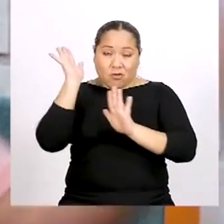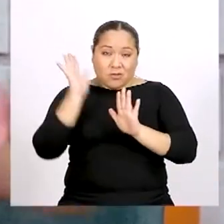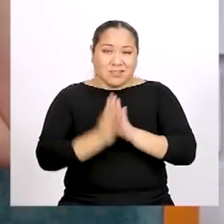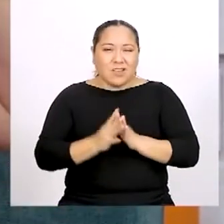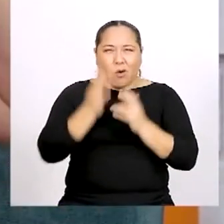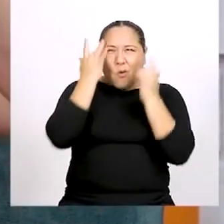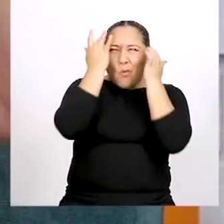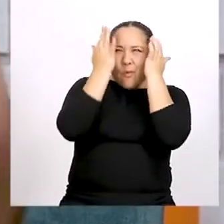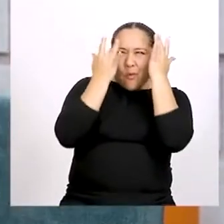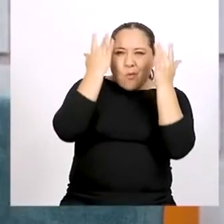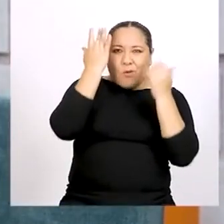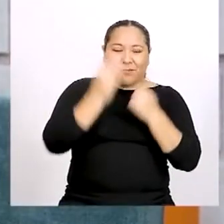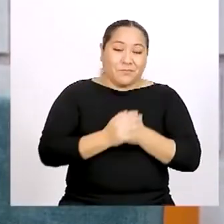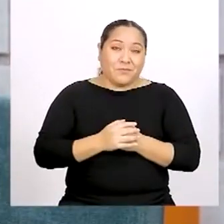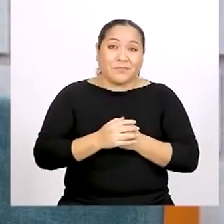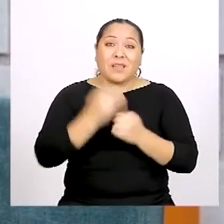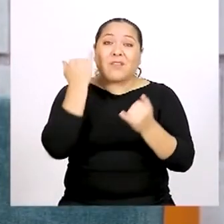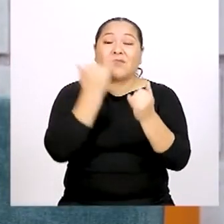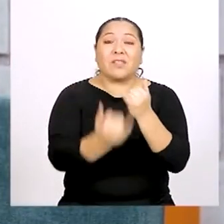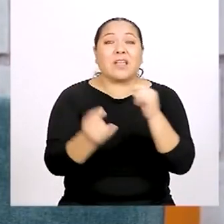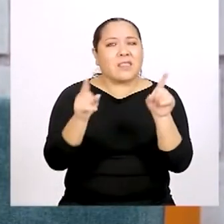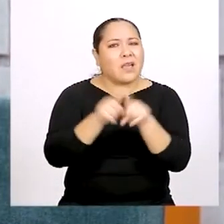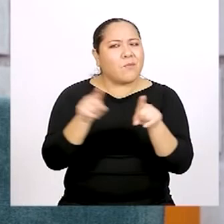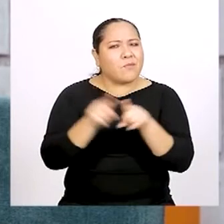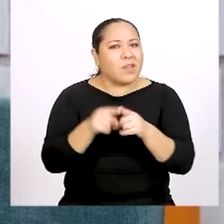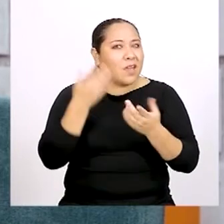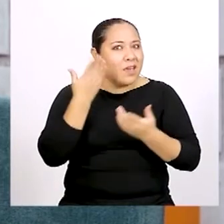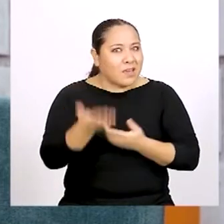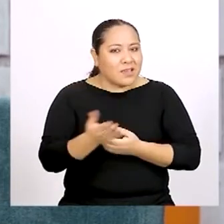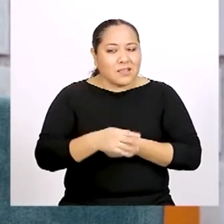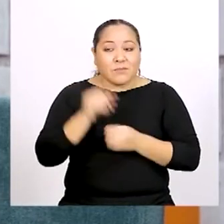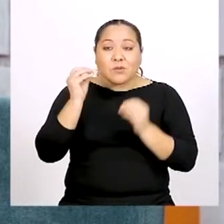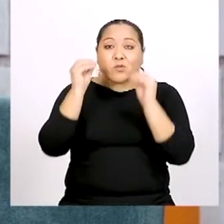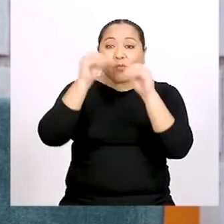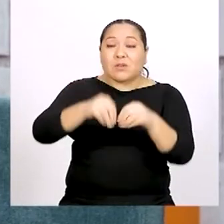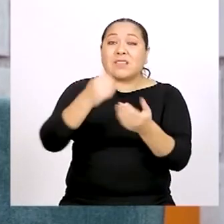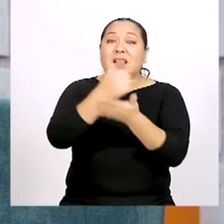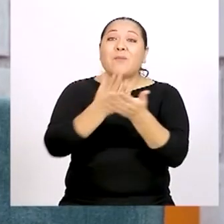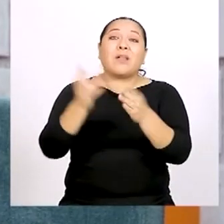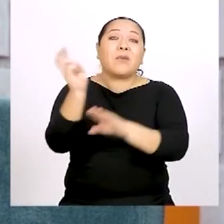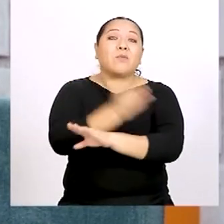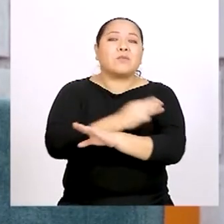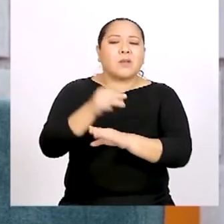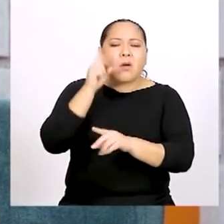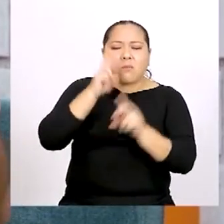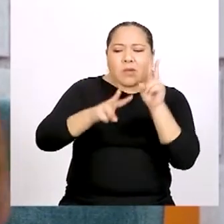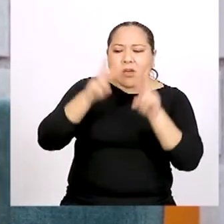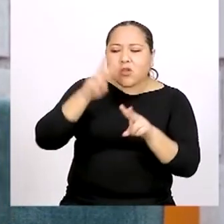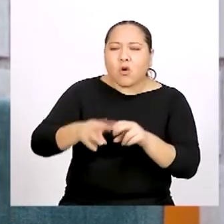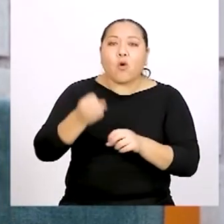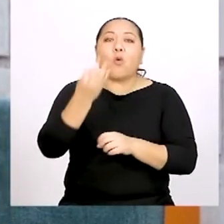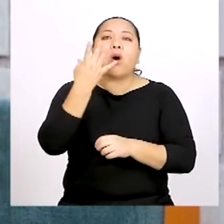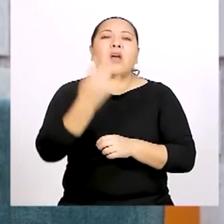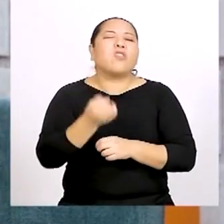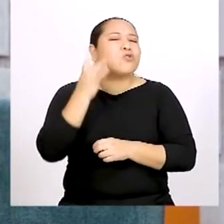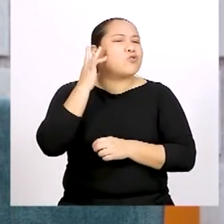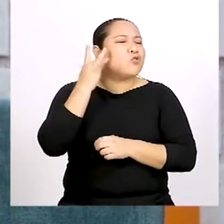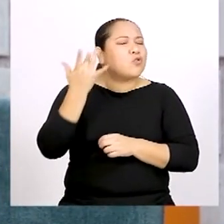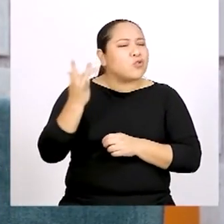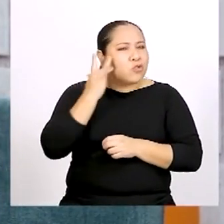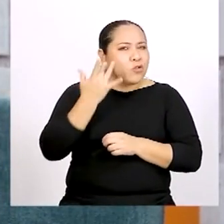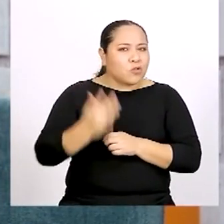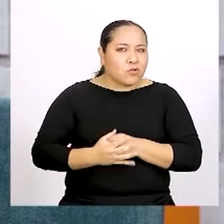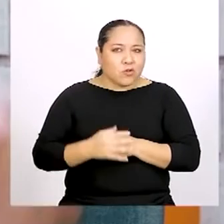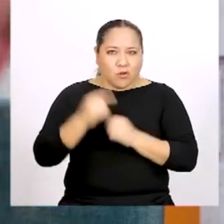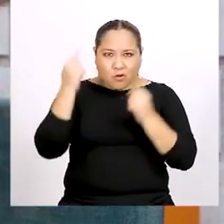y nuestra imaginación. Y por último, también hemos contado en el segmento musical identificando la cantidad de sonidos